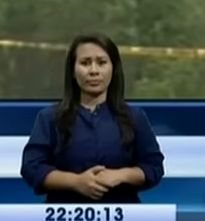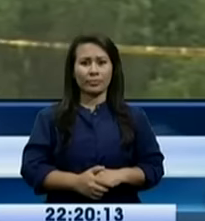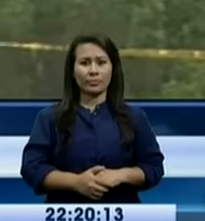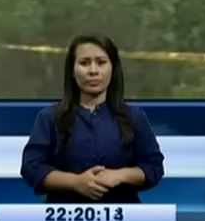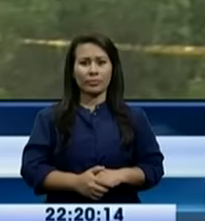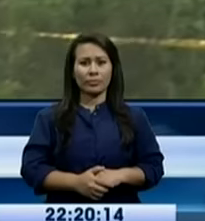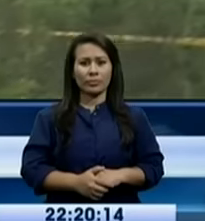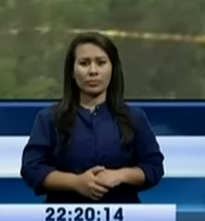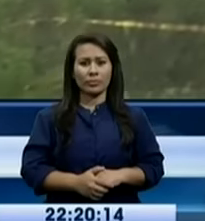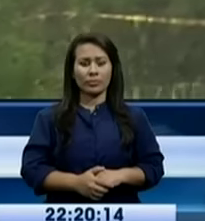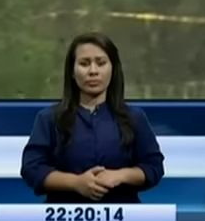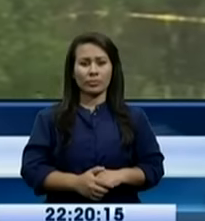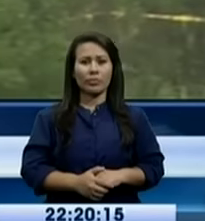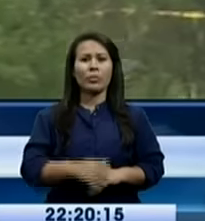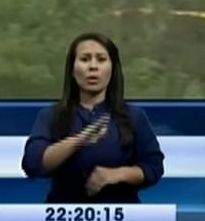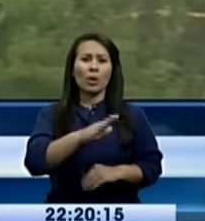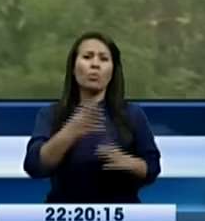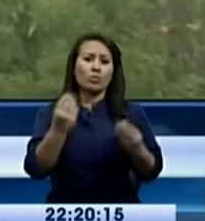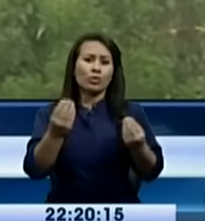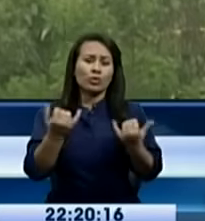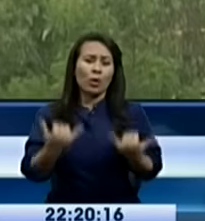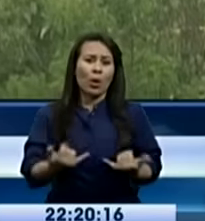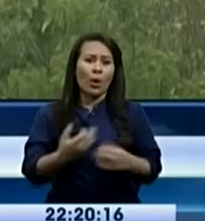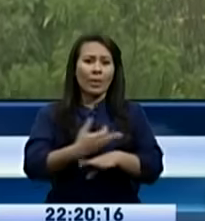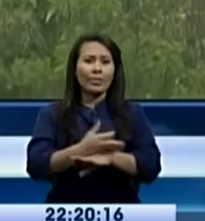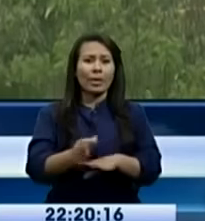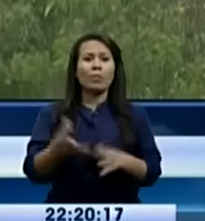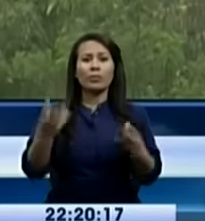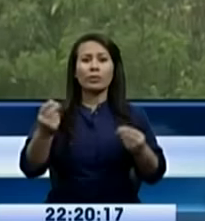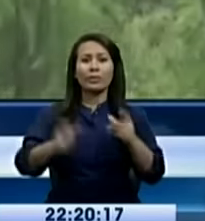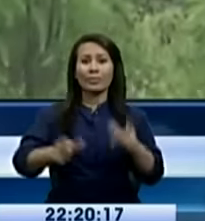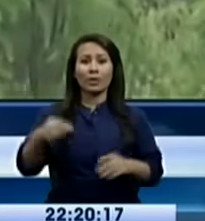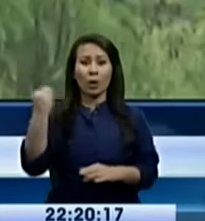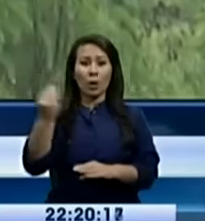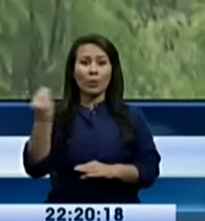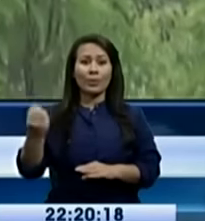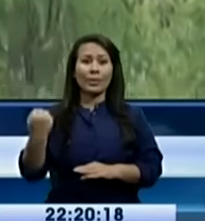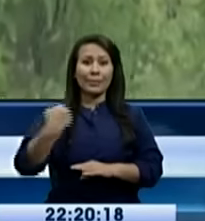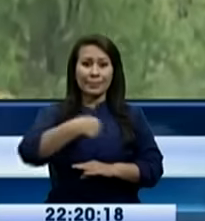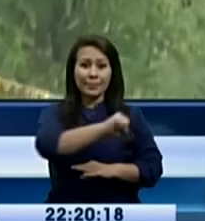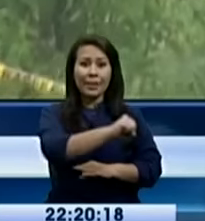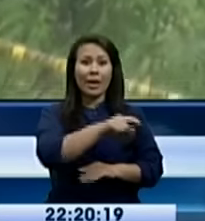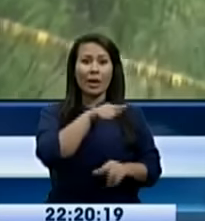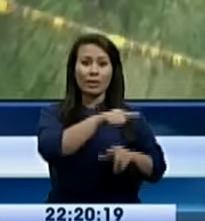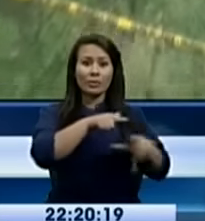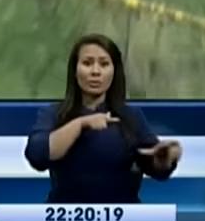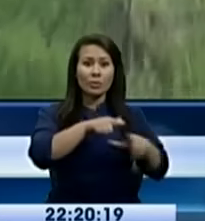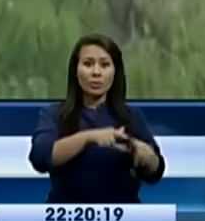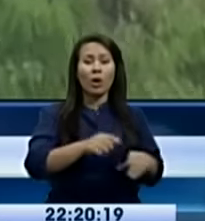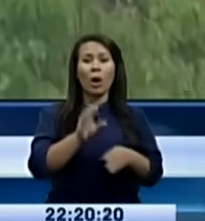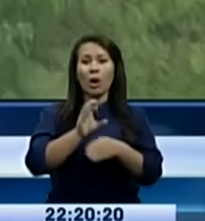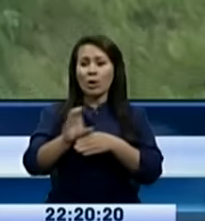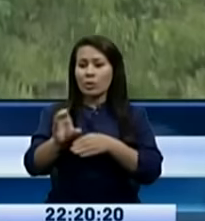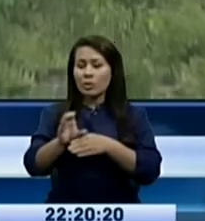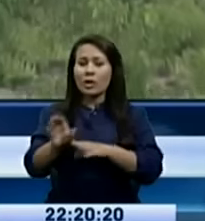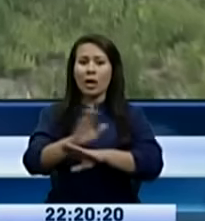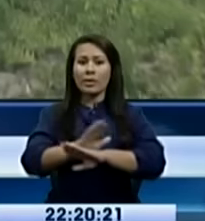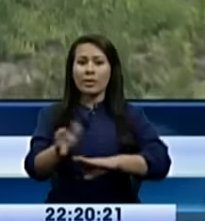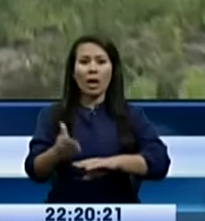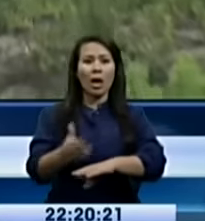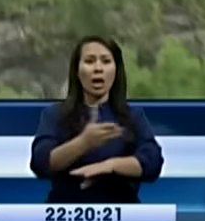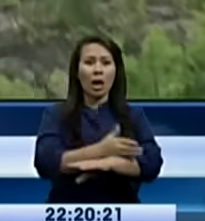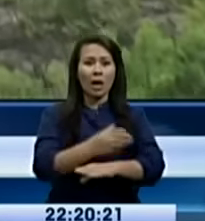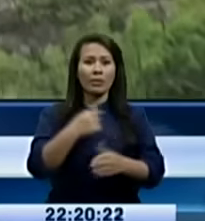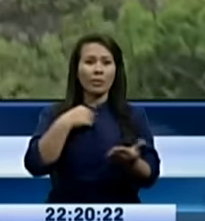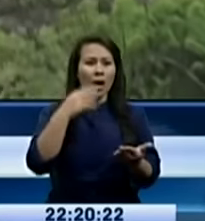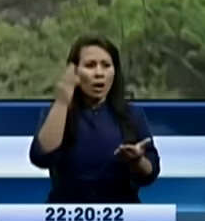Rosario. Es un lugar que se ha puesto muy de moda en los últimos tiempos, e incluso con gente muy joven, por eso ha concitado y ha realmente armado un revuelo